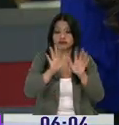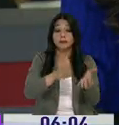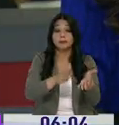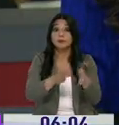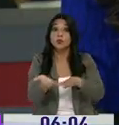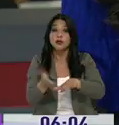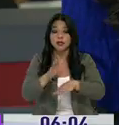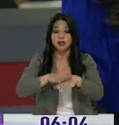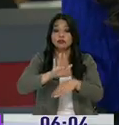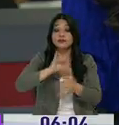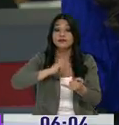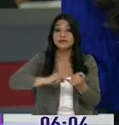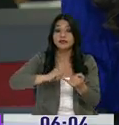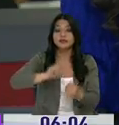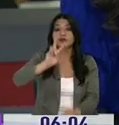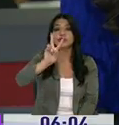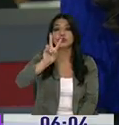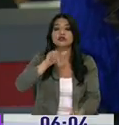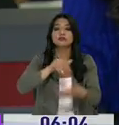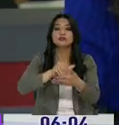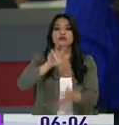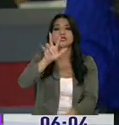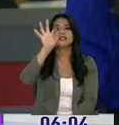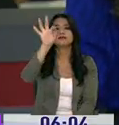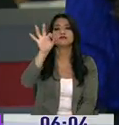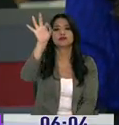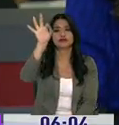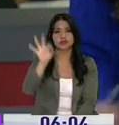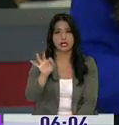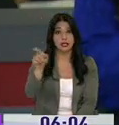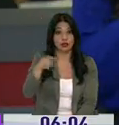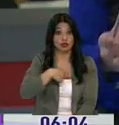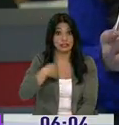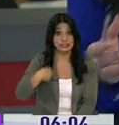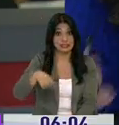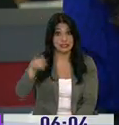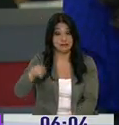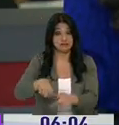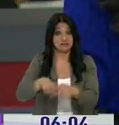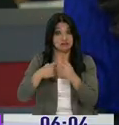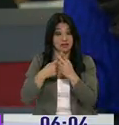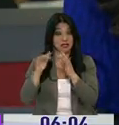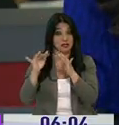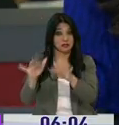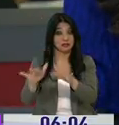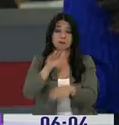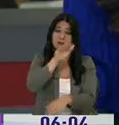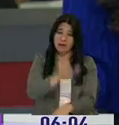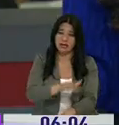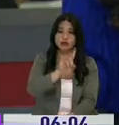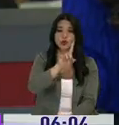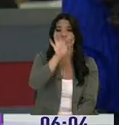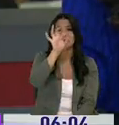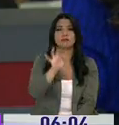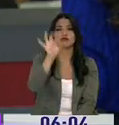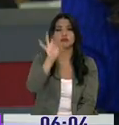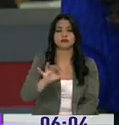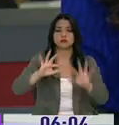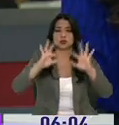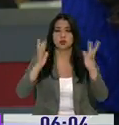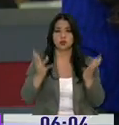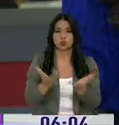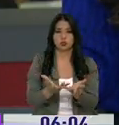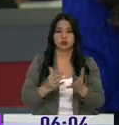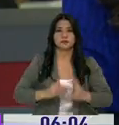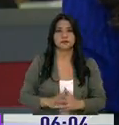este virus es del 2.3% en China, donde fue descubierto, y de menos del 1% en el resto del mundo. El gigante